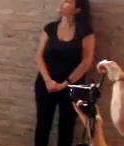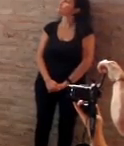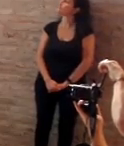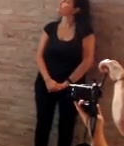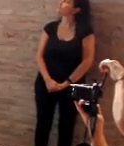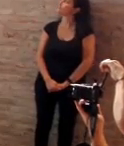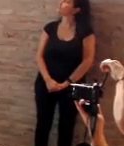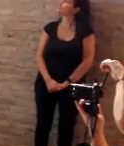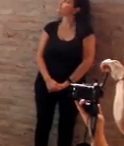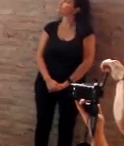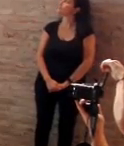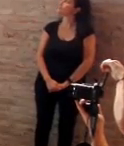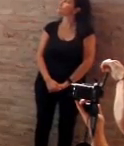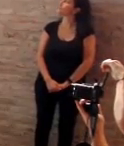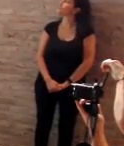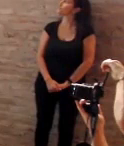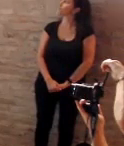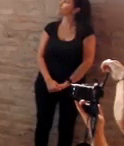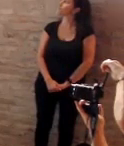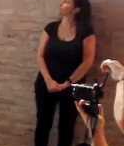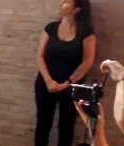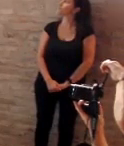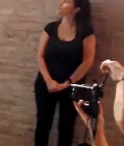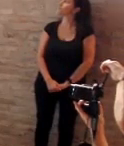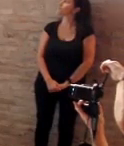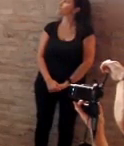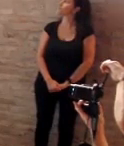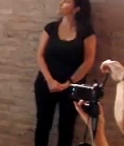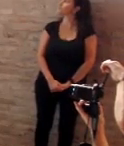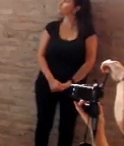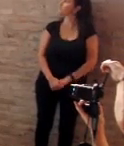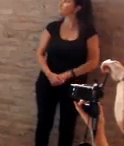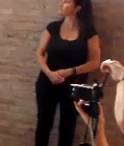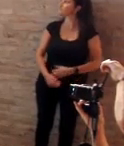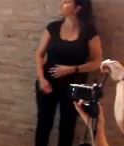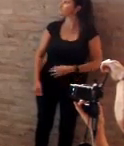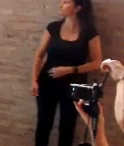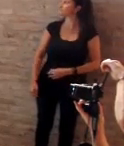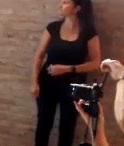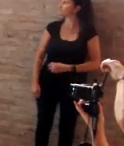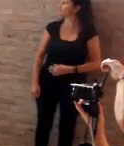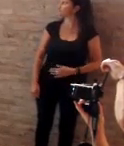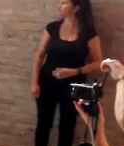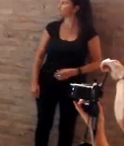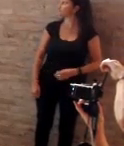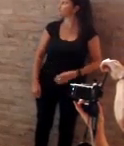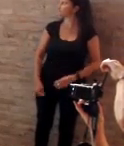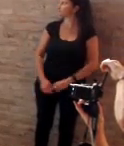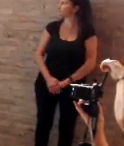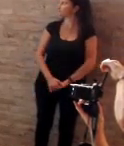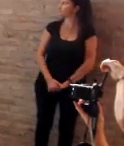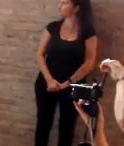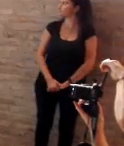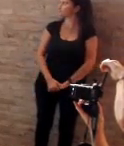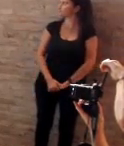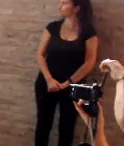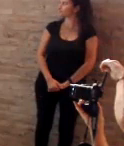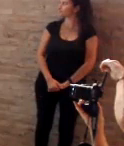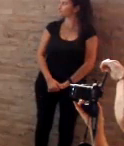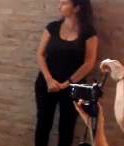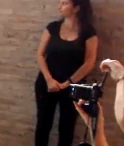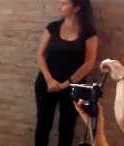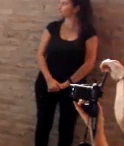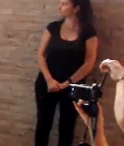violencia visita género r.org y conocé qué organizaciones pueden